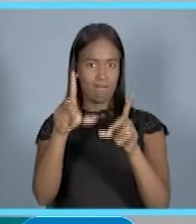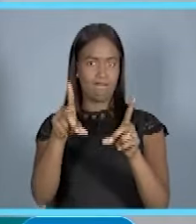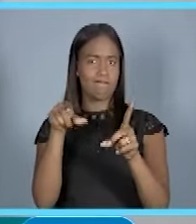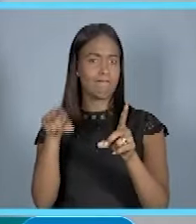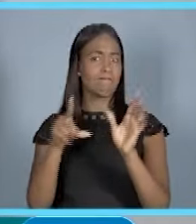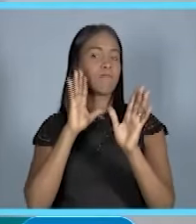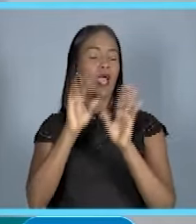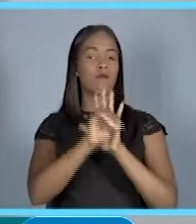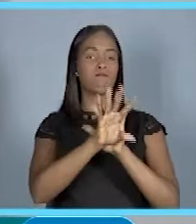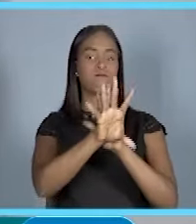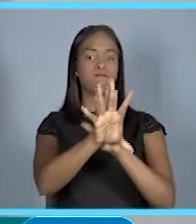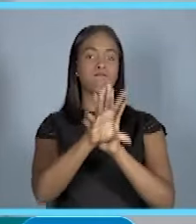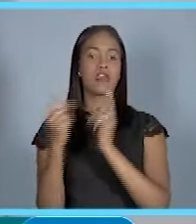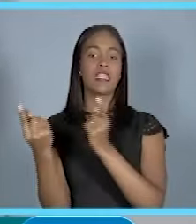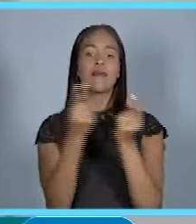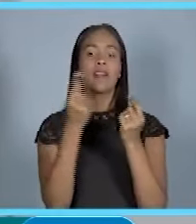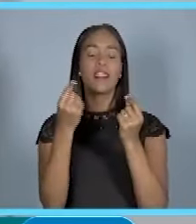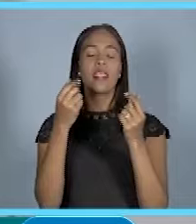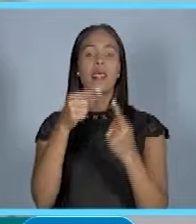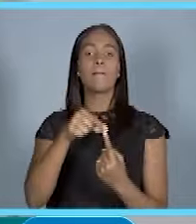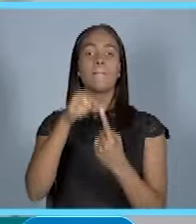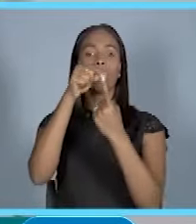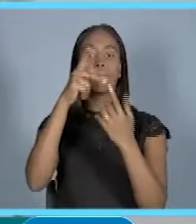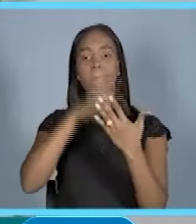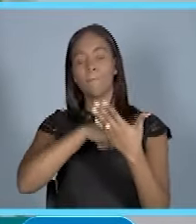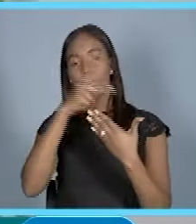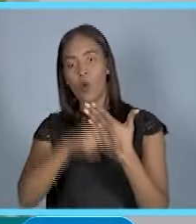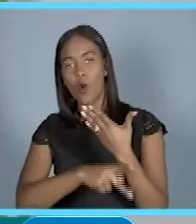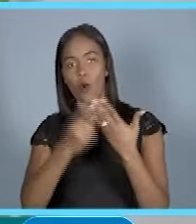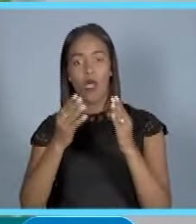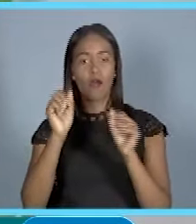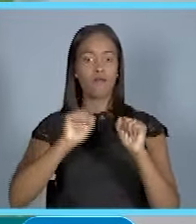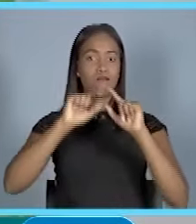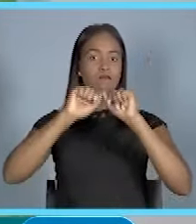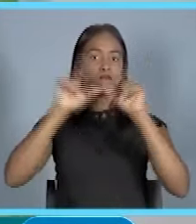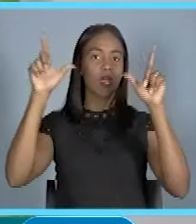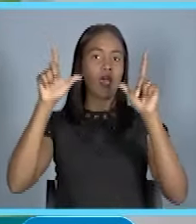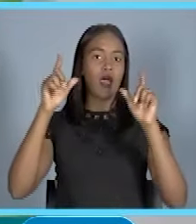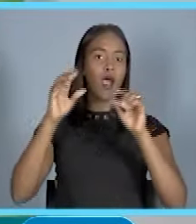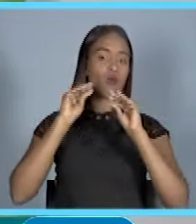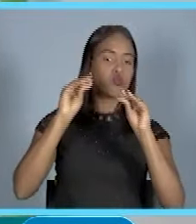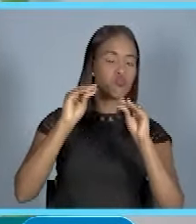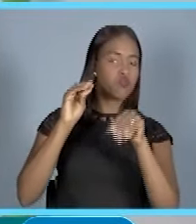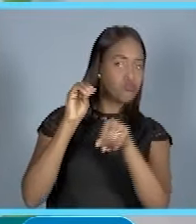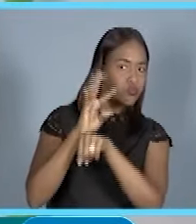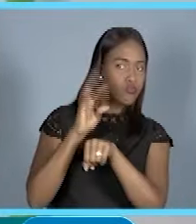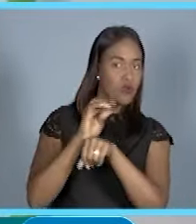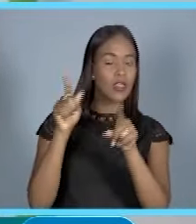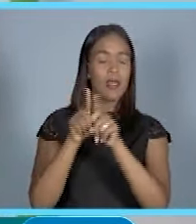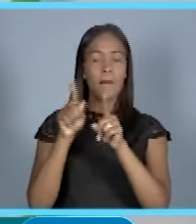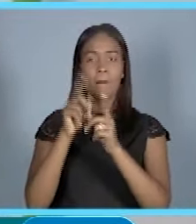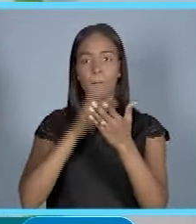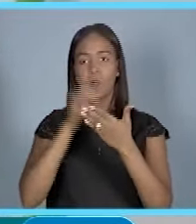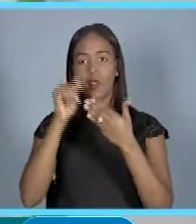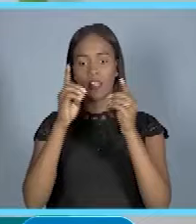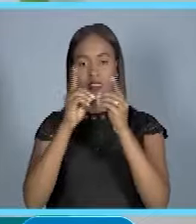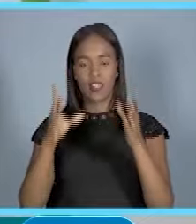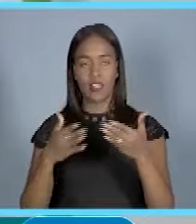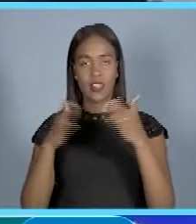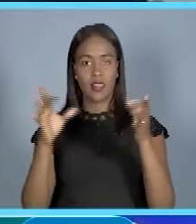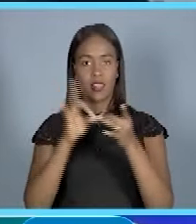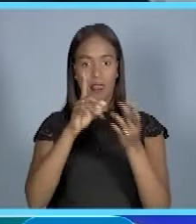se transmitirán actividades prioritarias, programas, cápsulas educativas y de orientación, además de proyectos de la Dirección